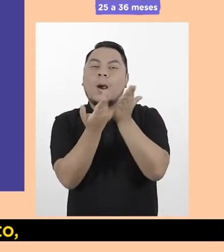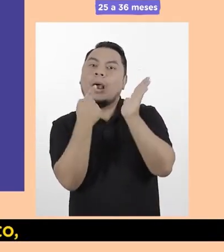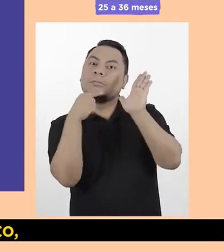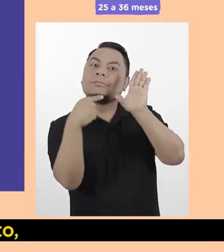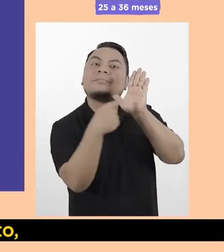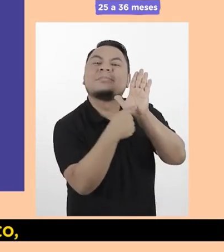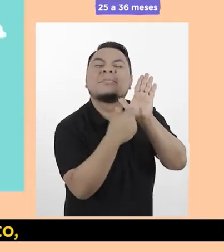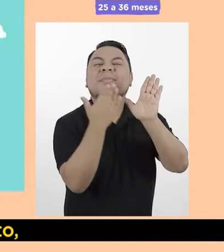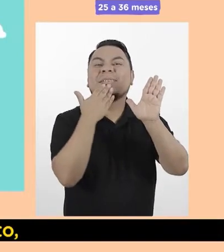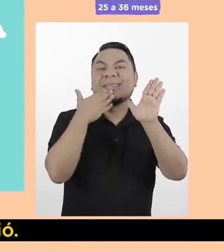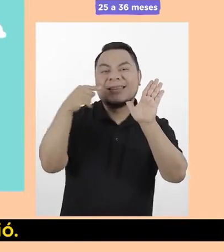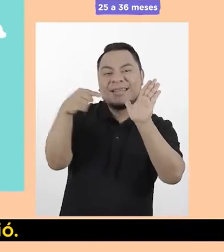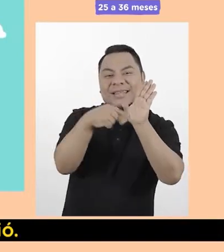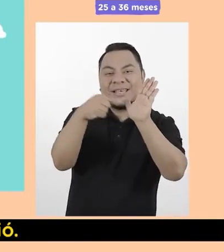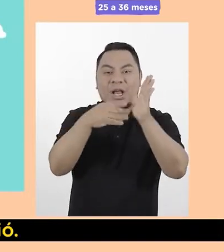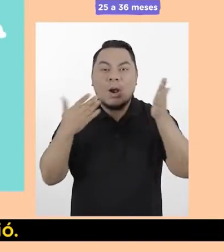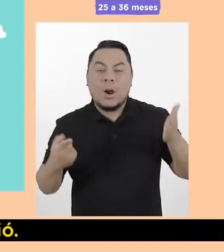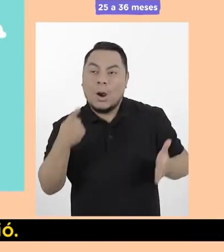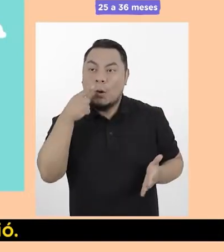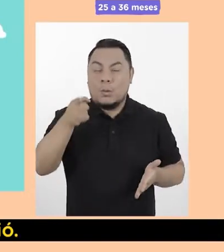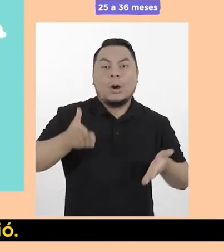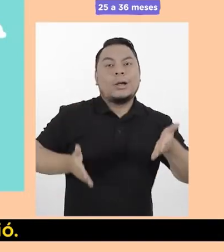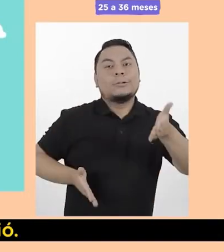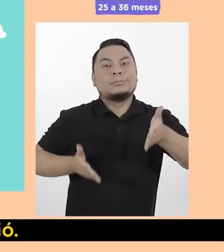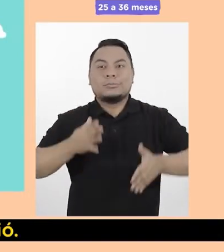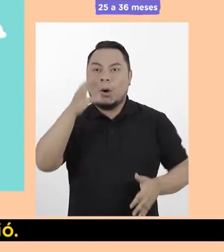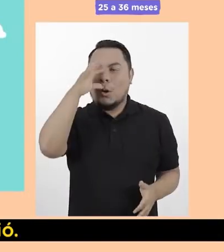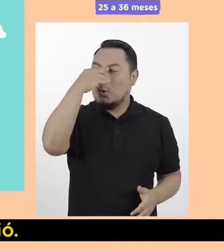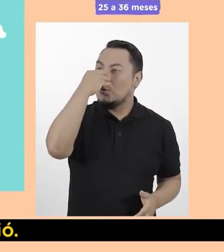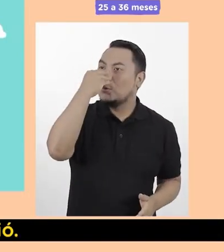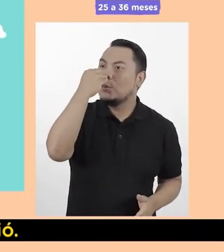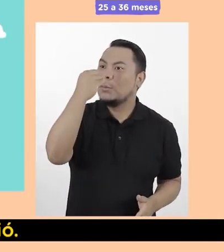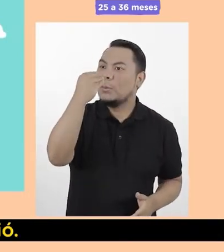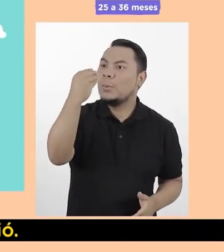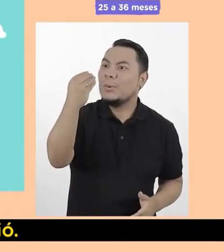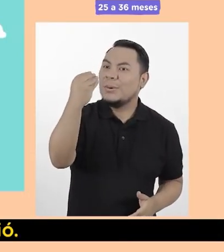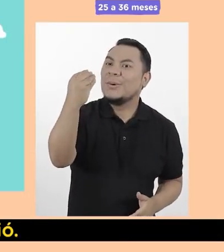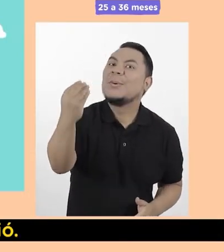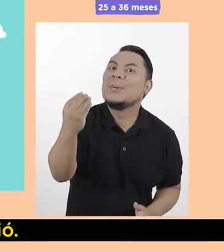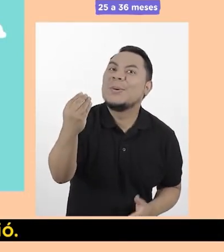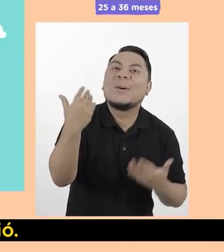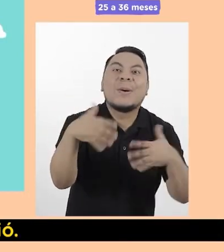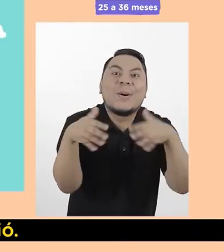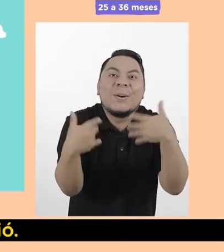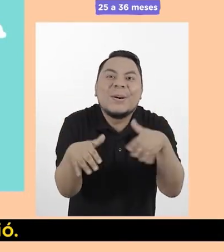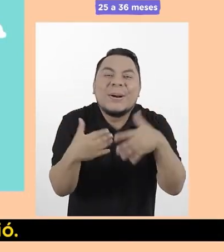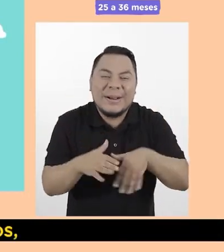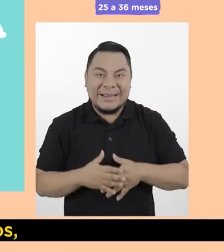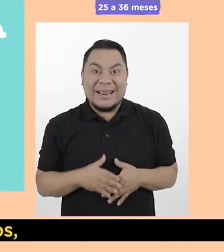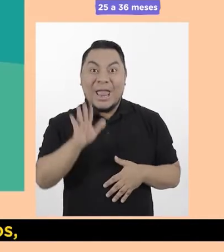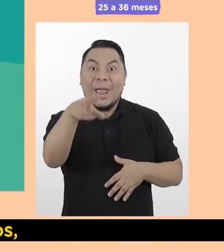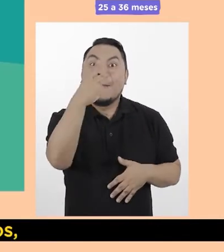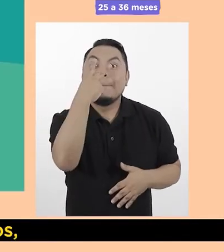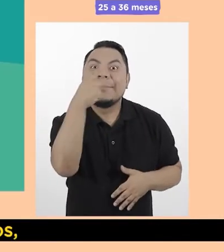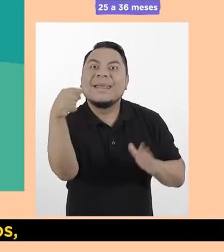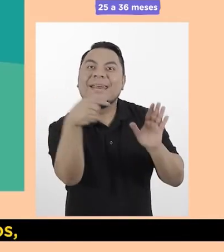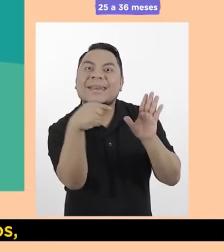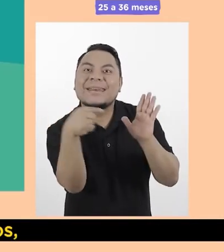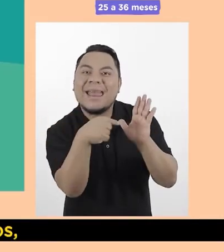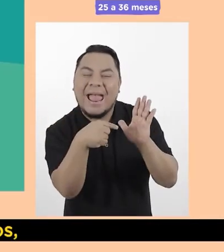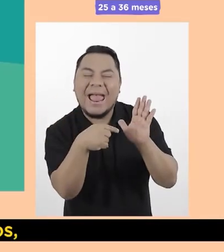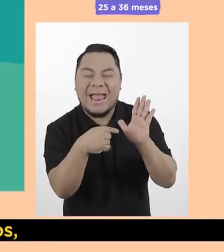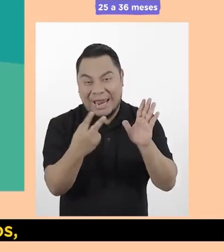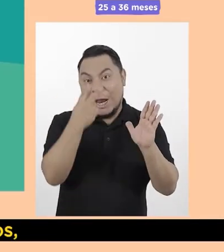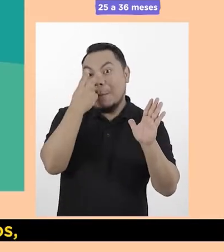este cuento, a este muñeco la nariz le creció.